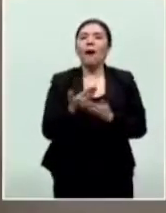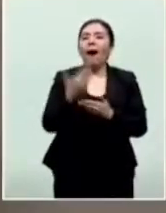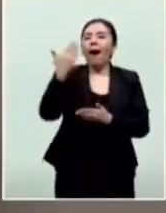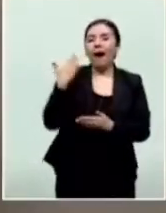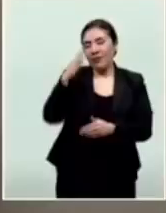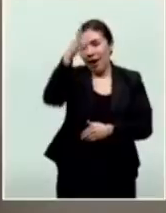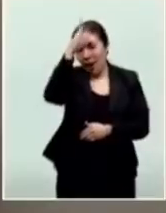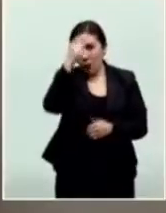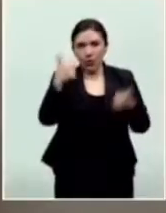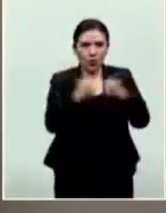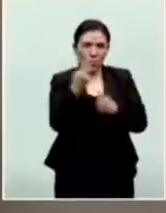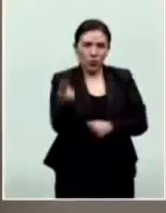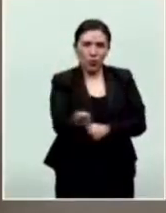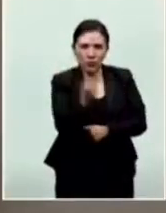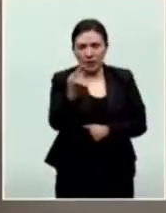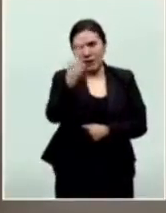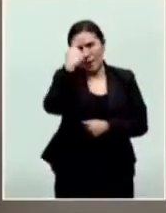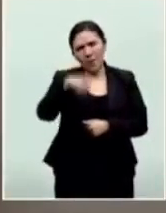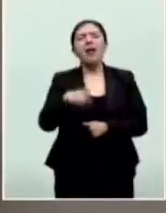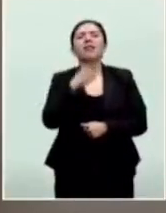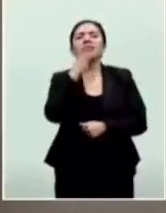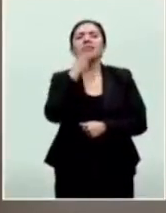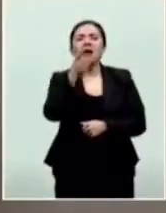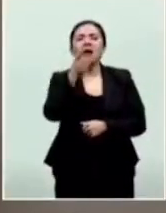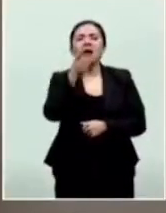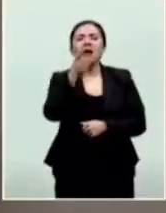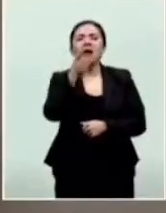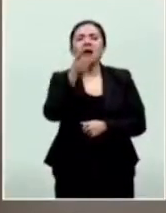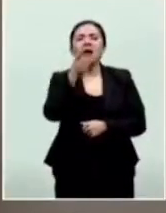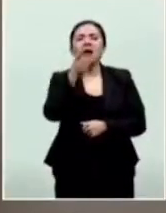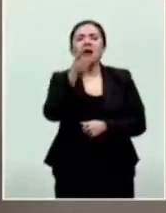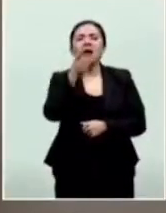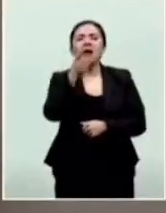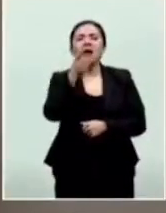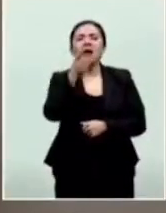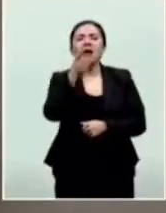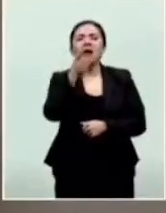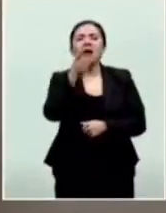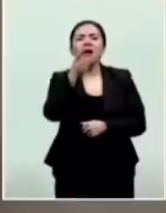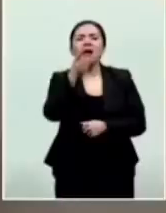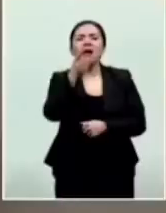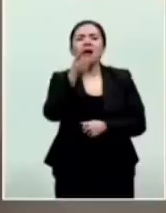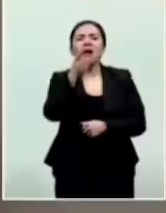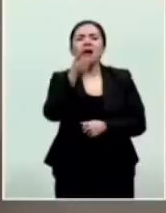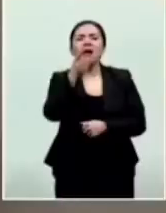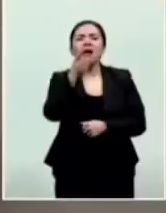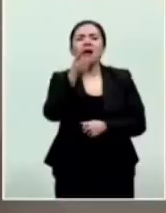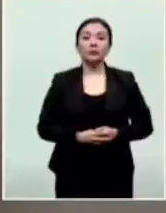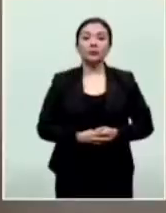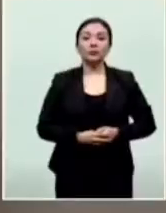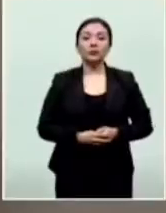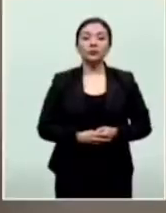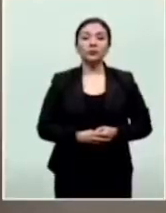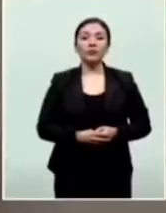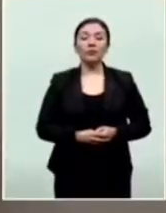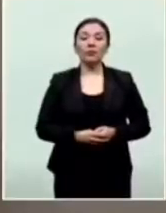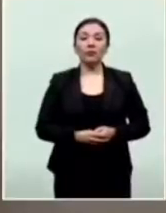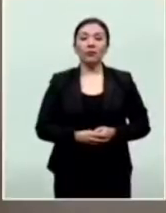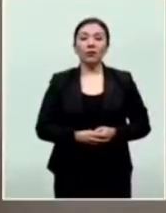con todas y todos ustedes de reunirnos una vez al mes. Antes de